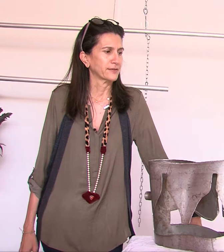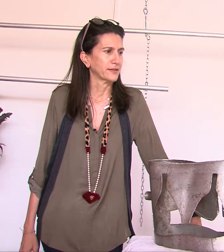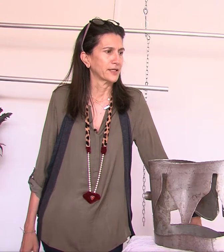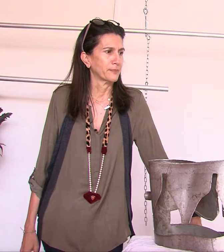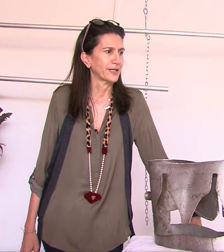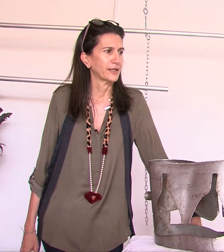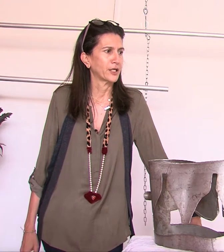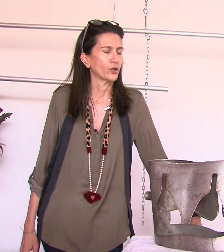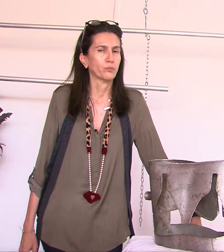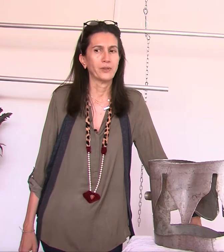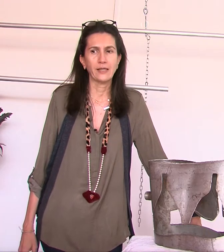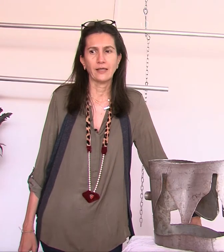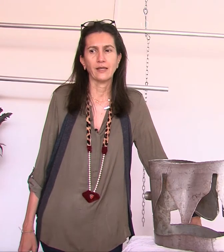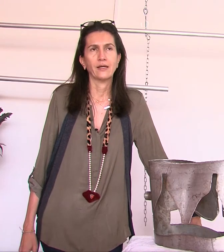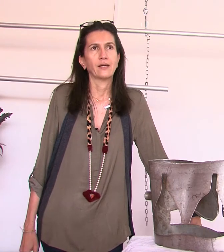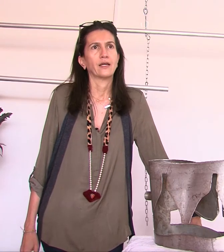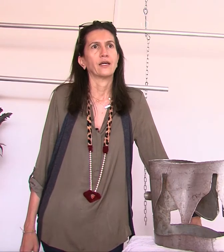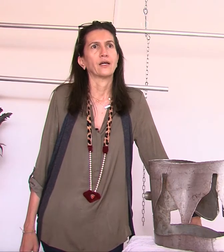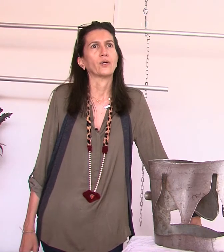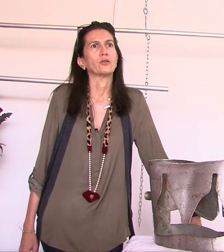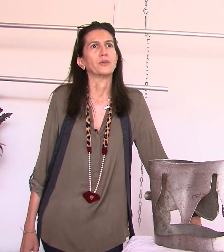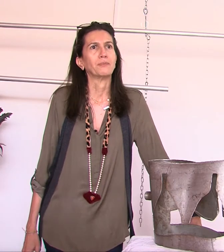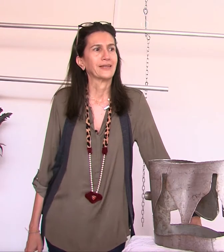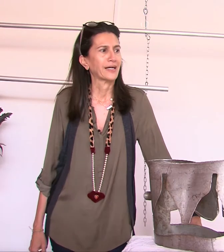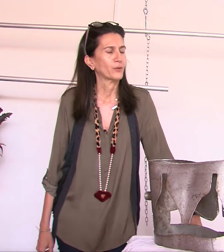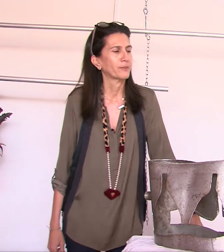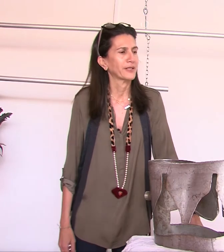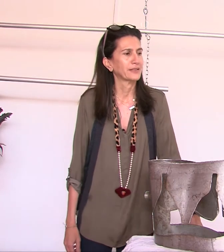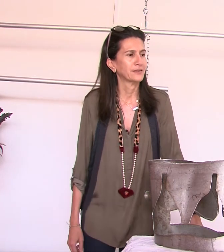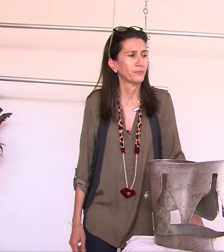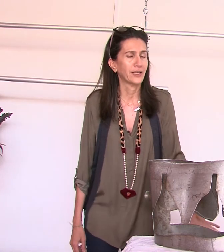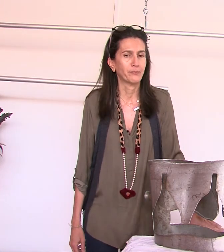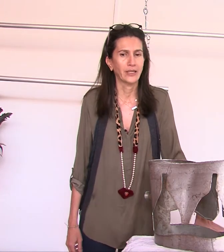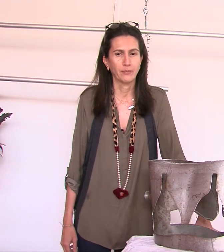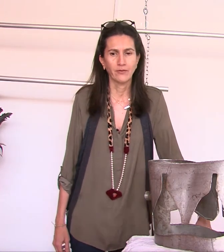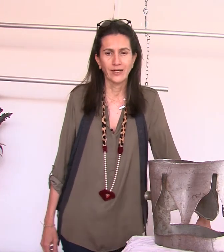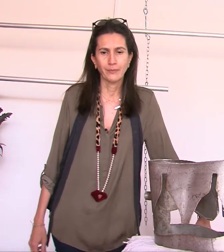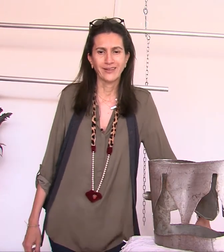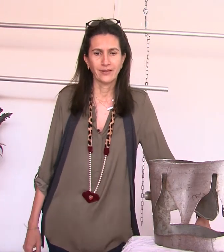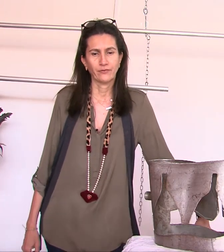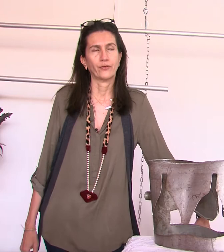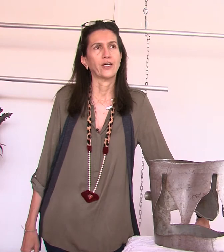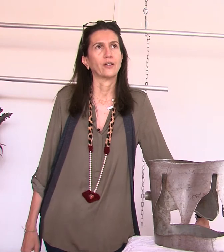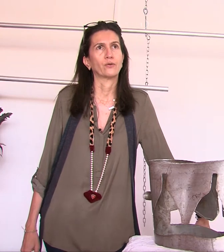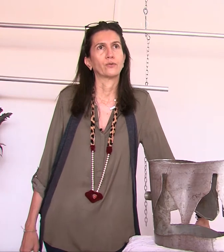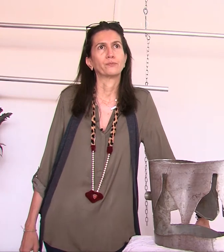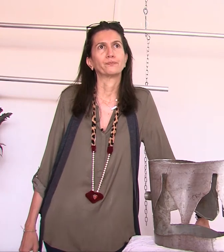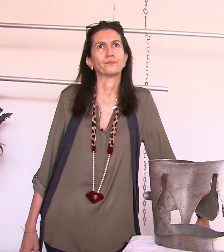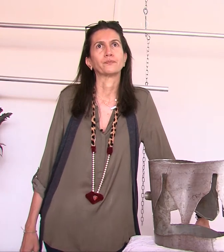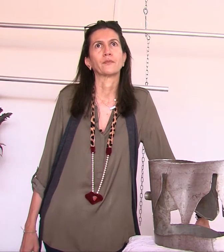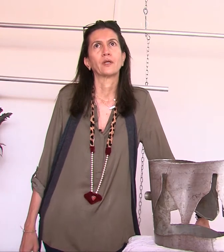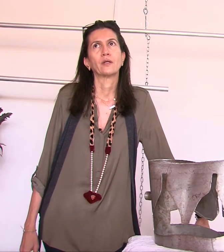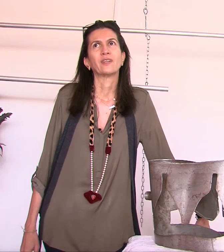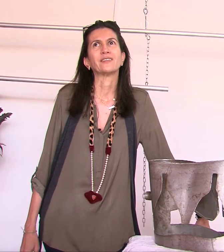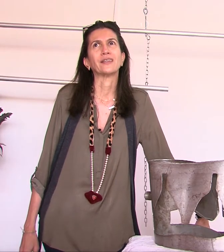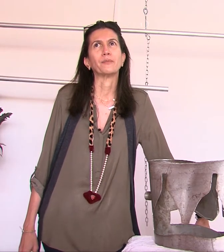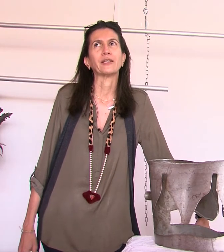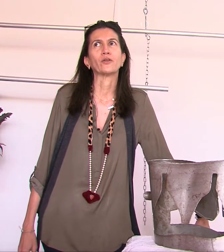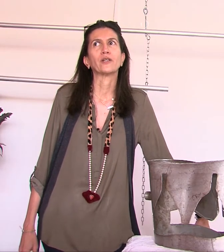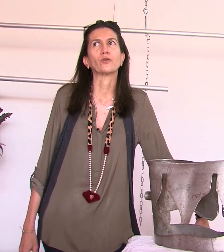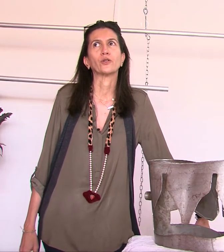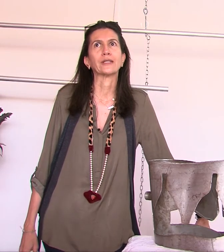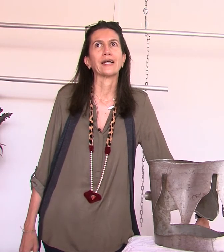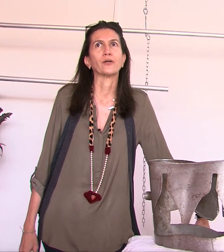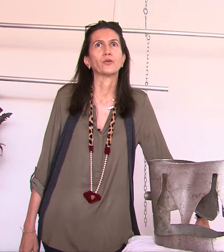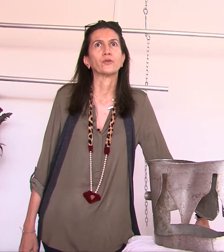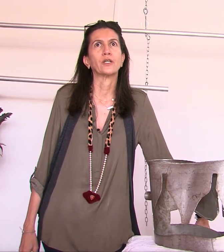pieza que se llama Not Pinky. Cuando me invitaron a participar, para mí realmente fue de